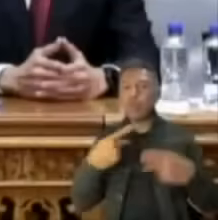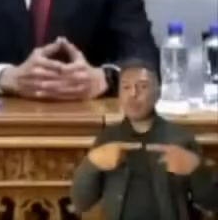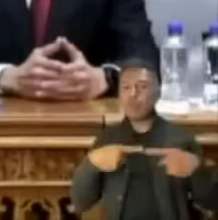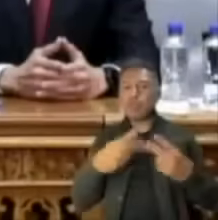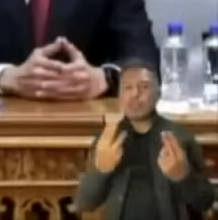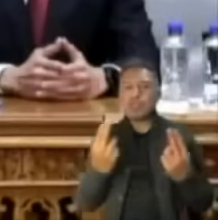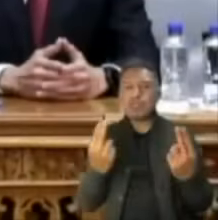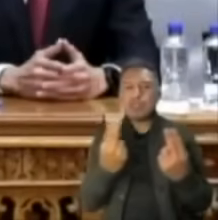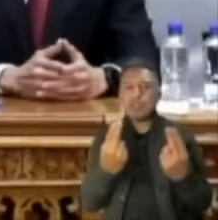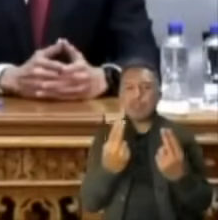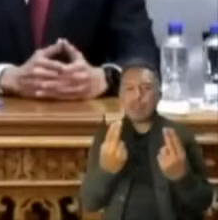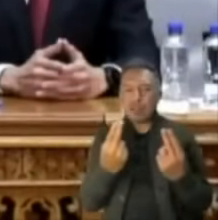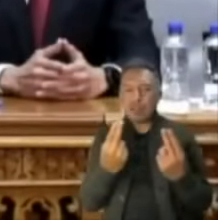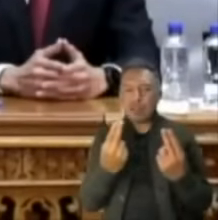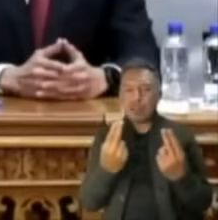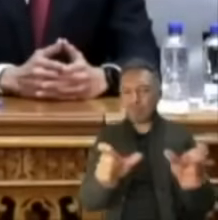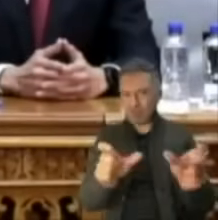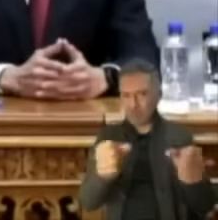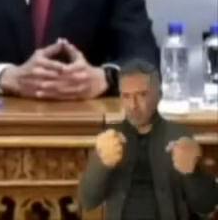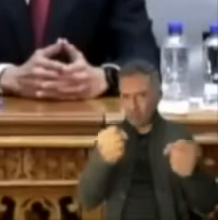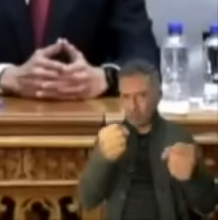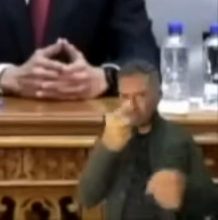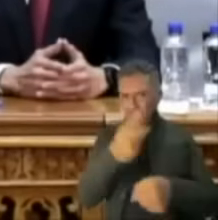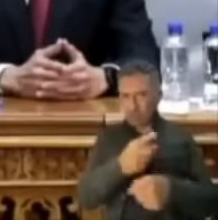Y concluyo, pues,